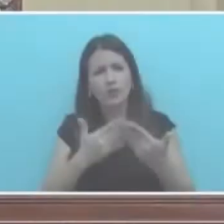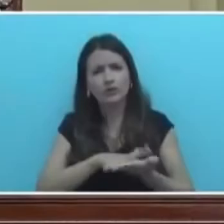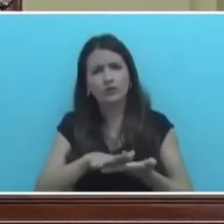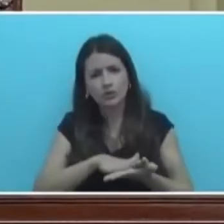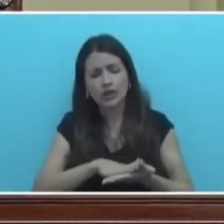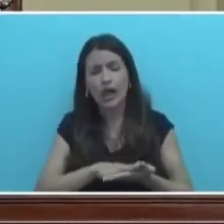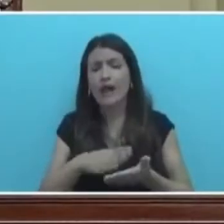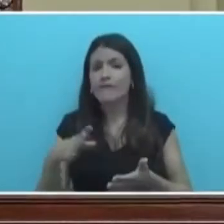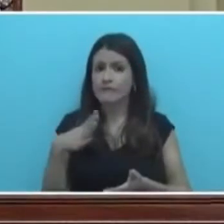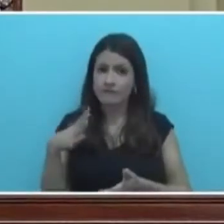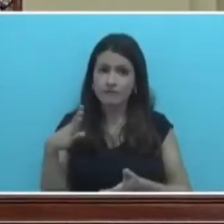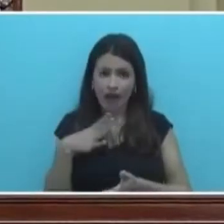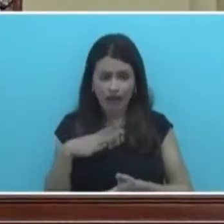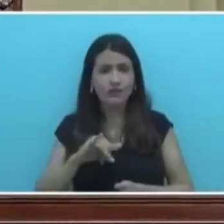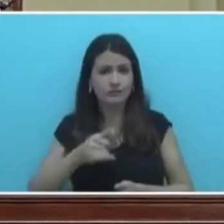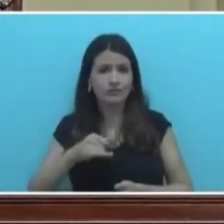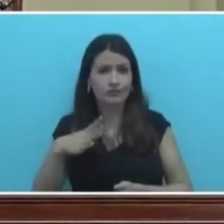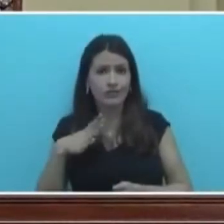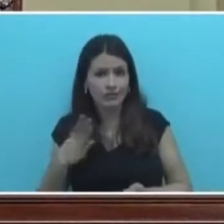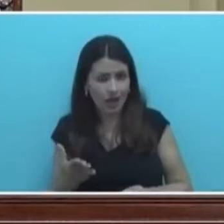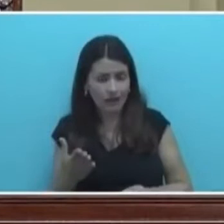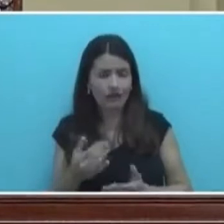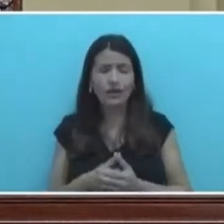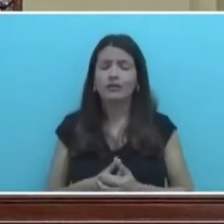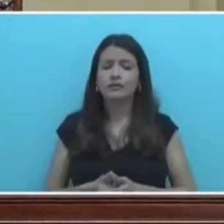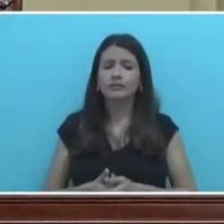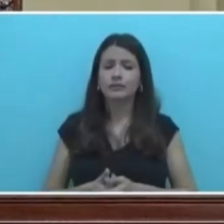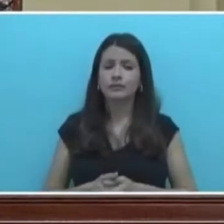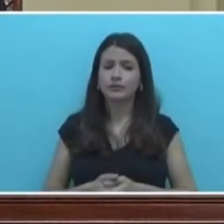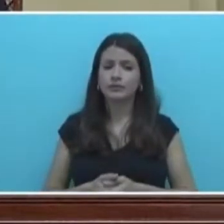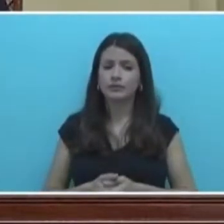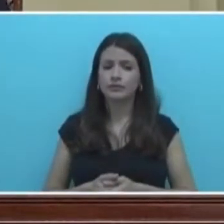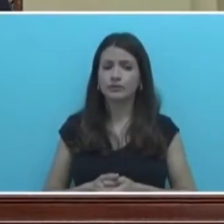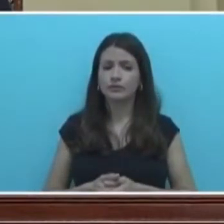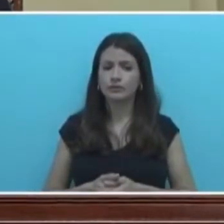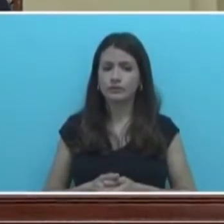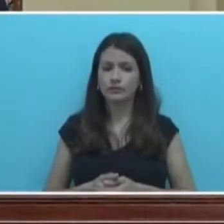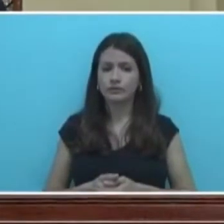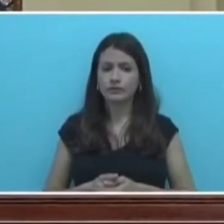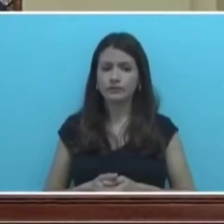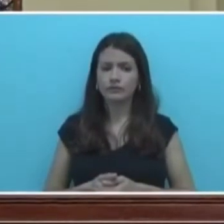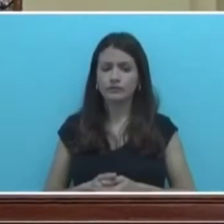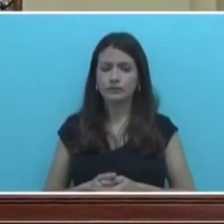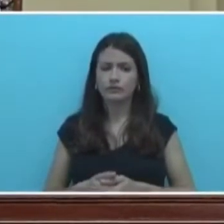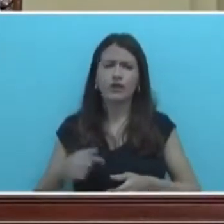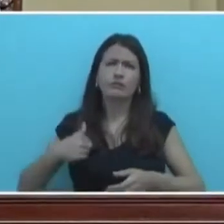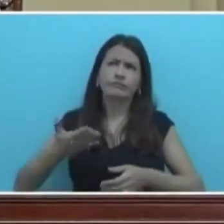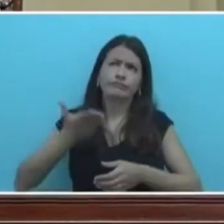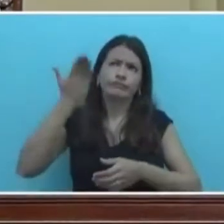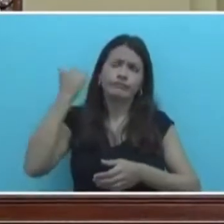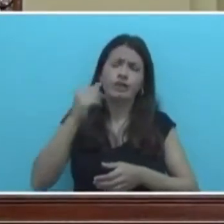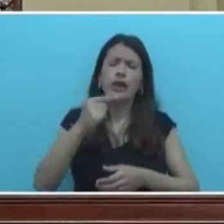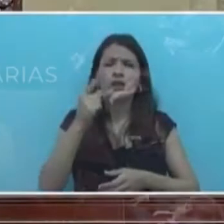Todo lo que le propusimos a los santafesinos desde este mismo lugar, el 11 de diciembre de